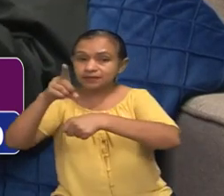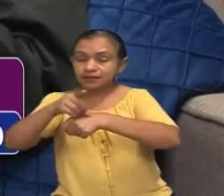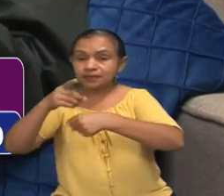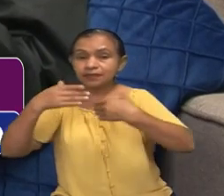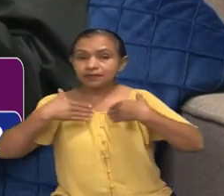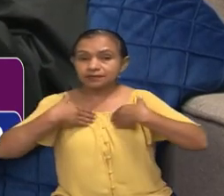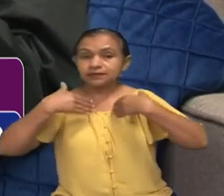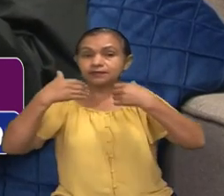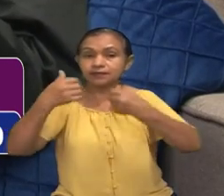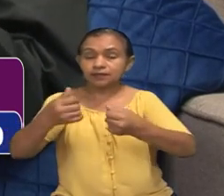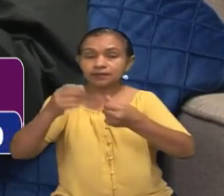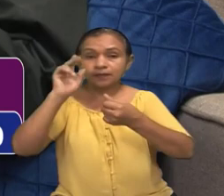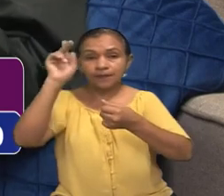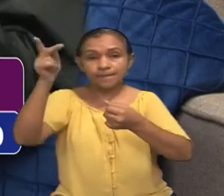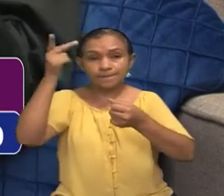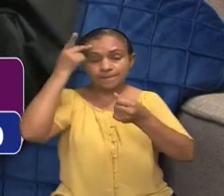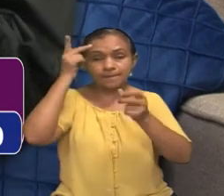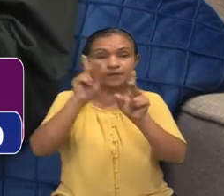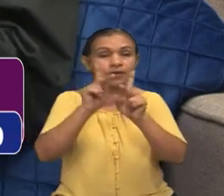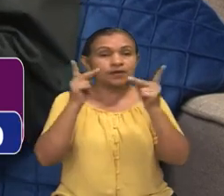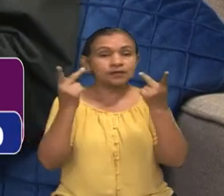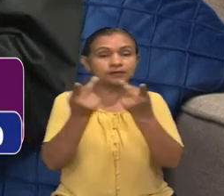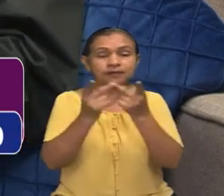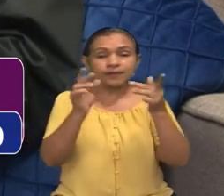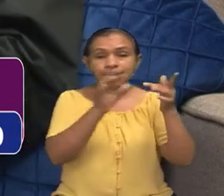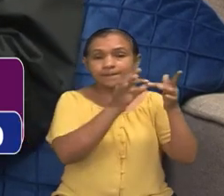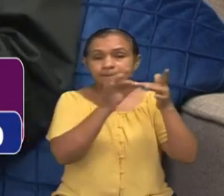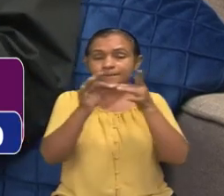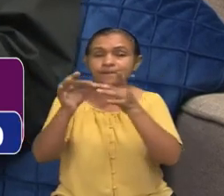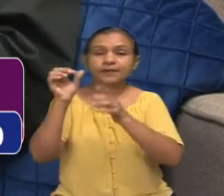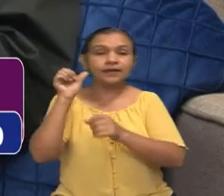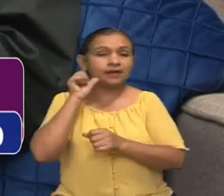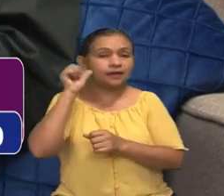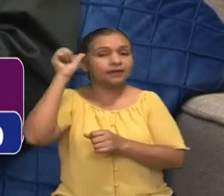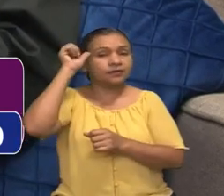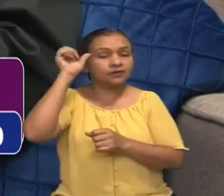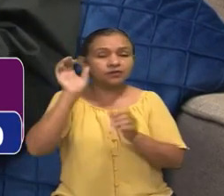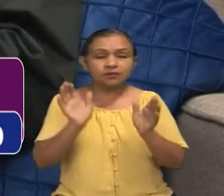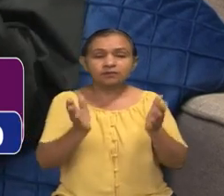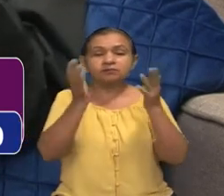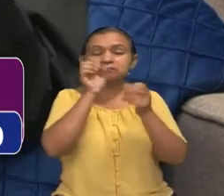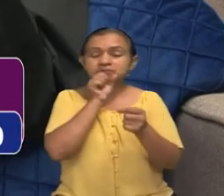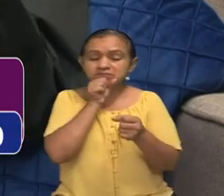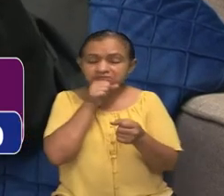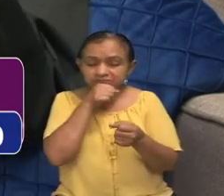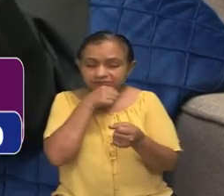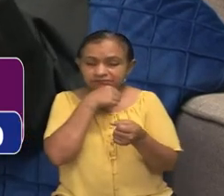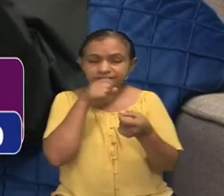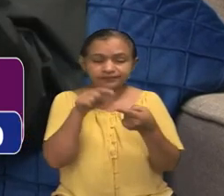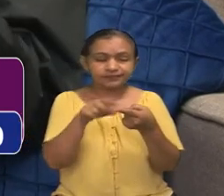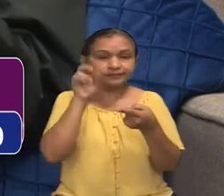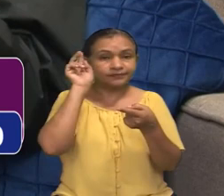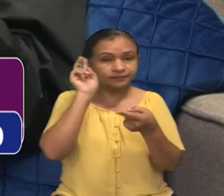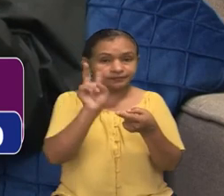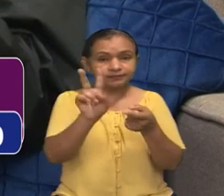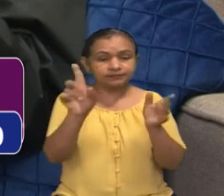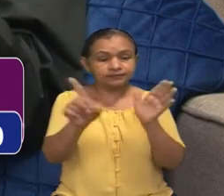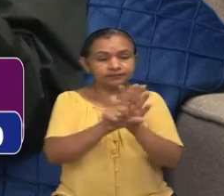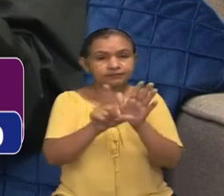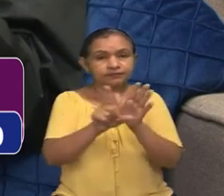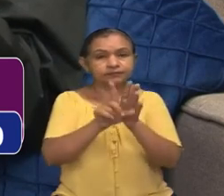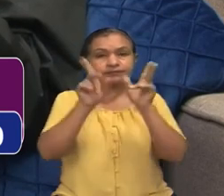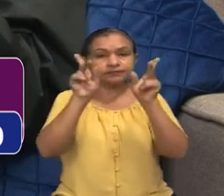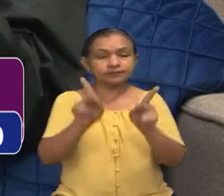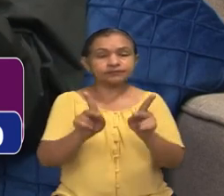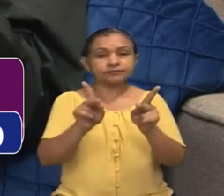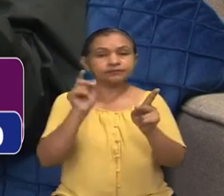salud y de política pública especializada para las personas adultas mayores. Se reconoce en estas dos leyes que mencioné que las